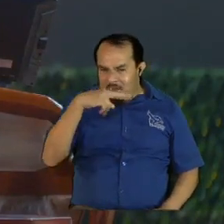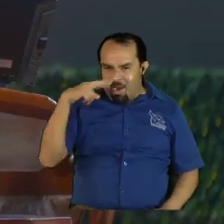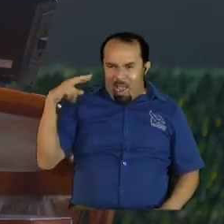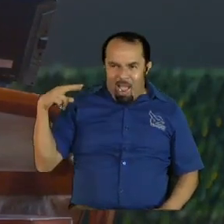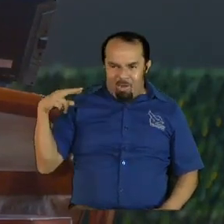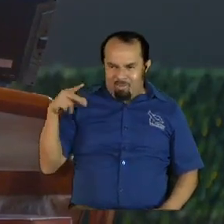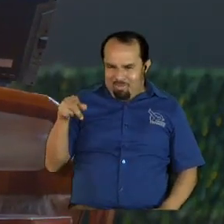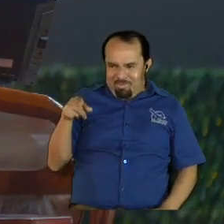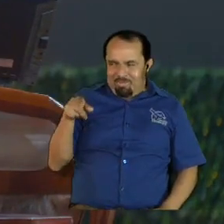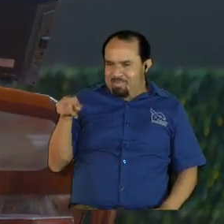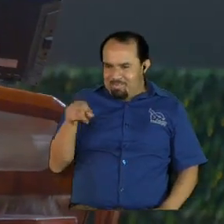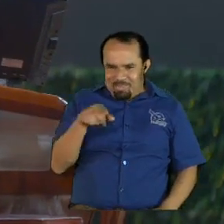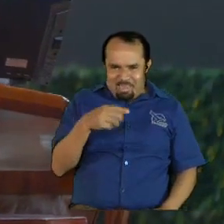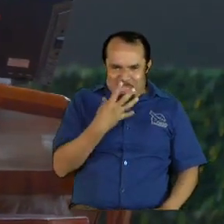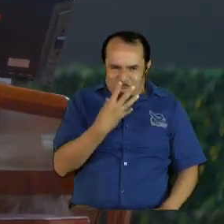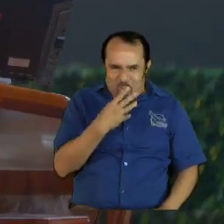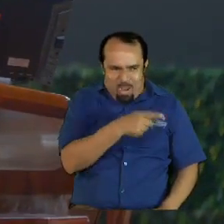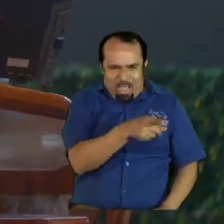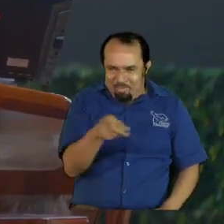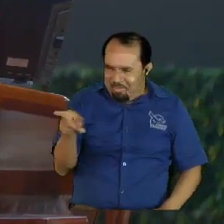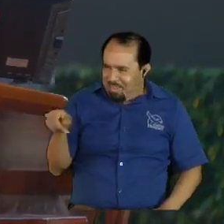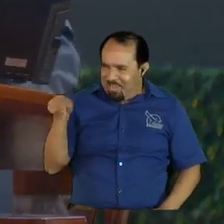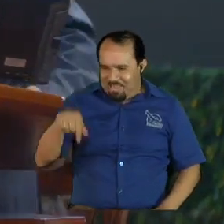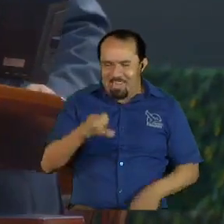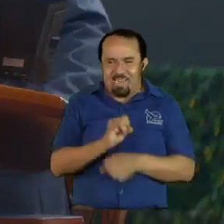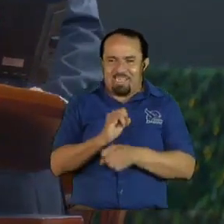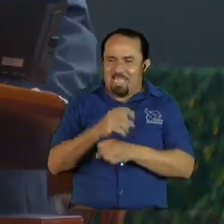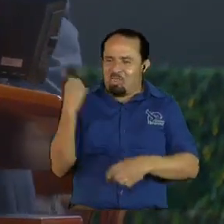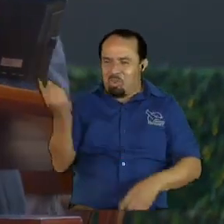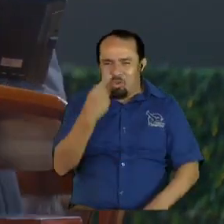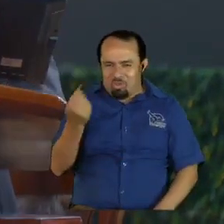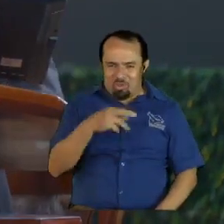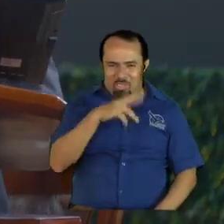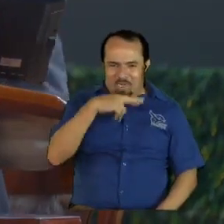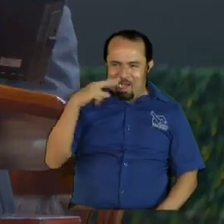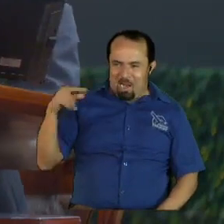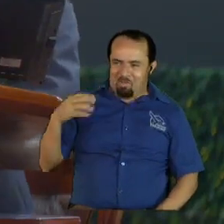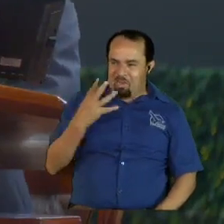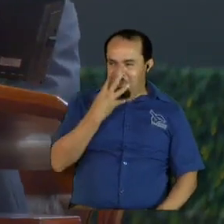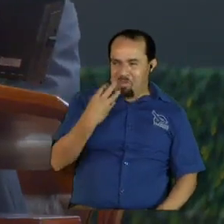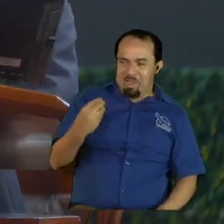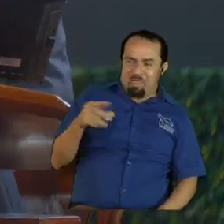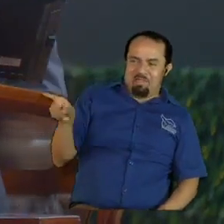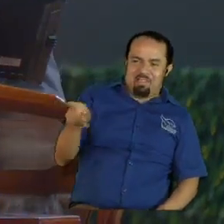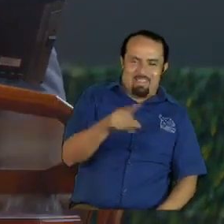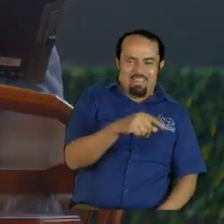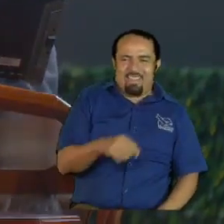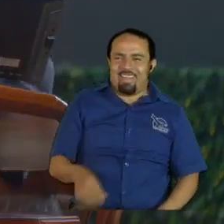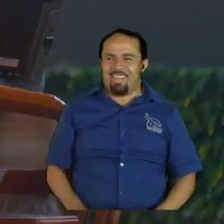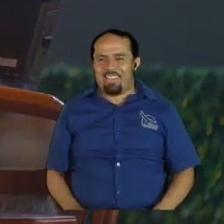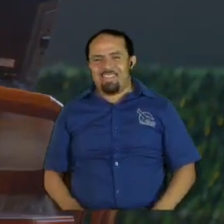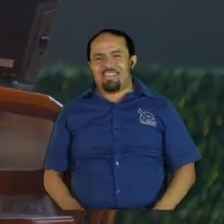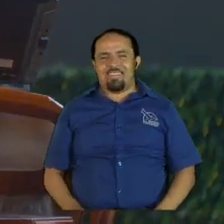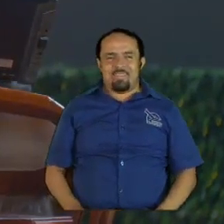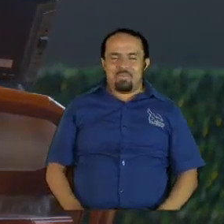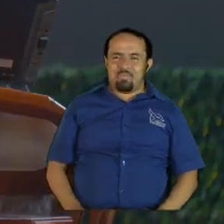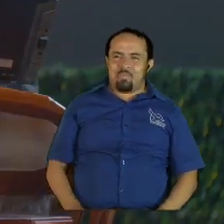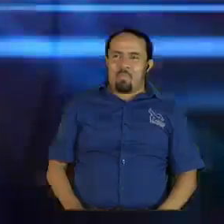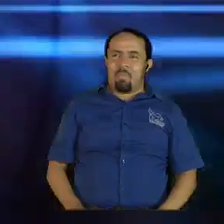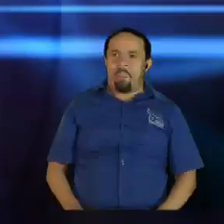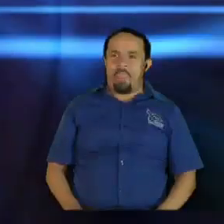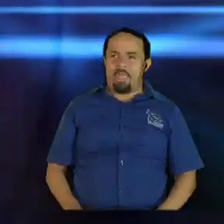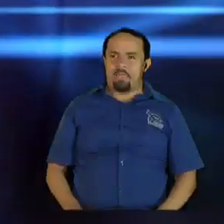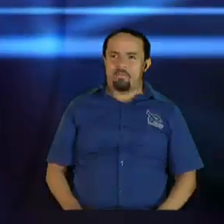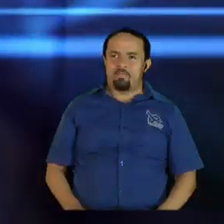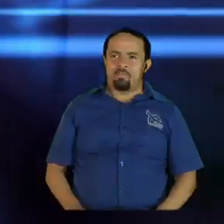Hasta bravo lo estoy viendo, entonces mejor me voy a apurar para limpiarle el corazón. Sensualidad, envidia, calumnia, orgullo, insensatez. Biblia